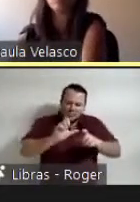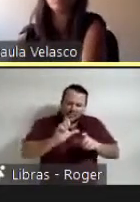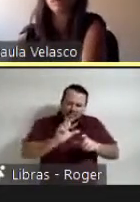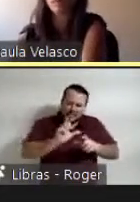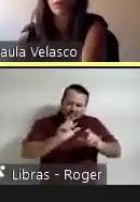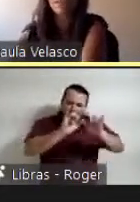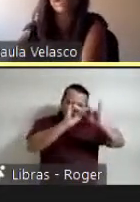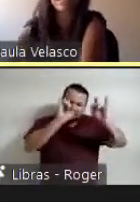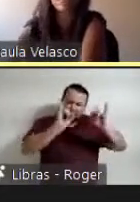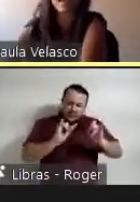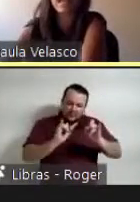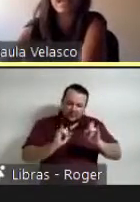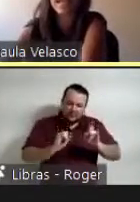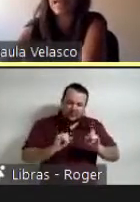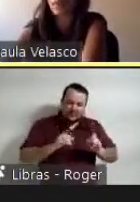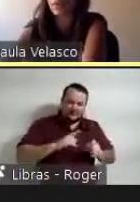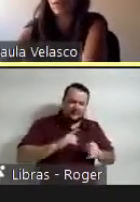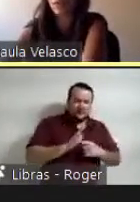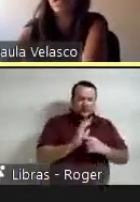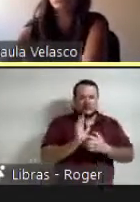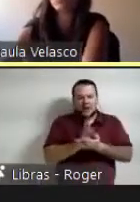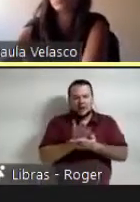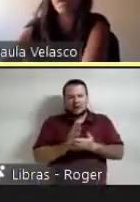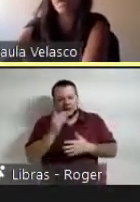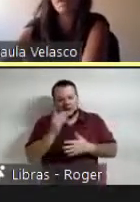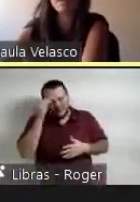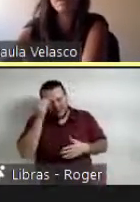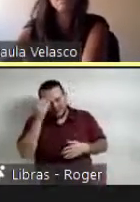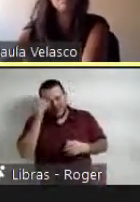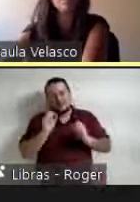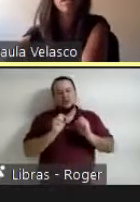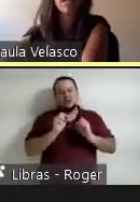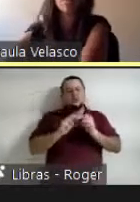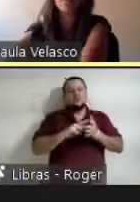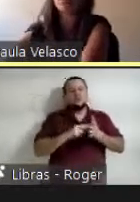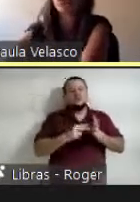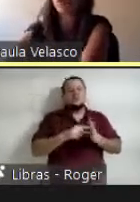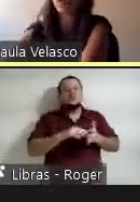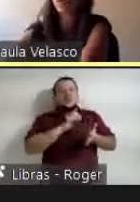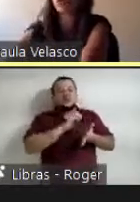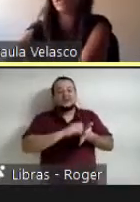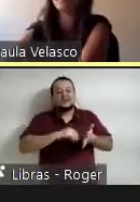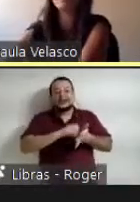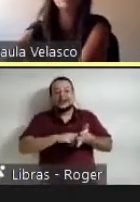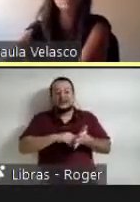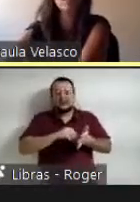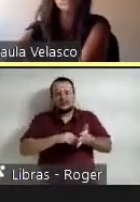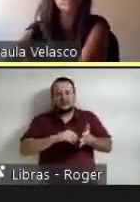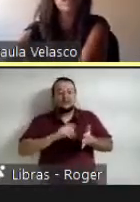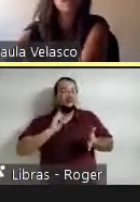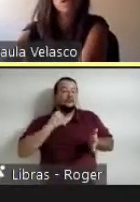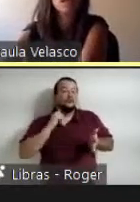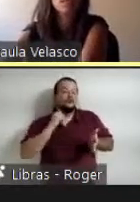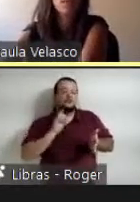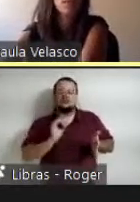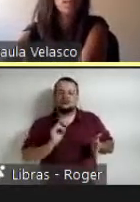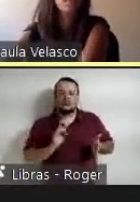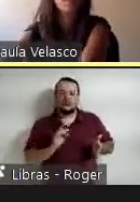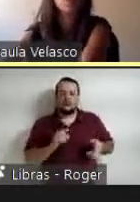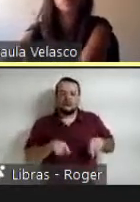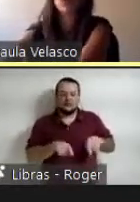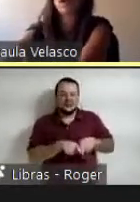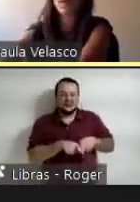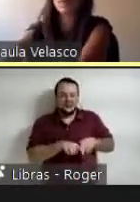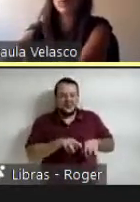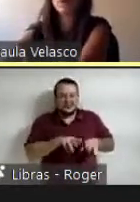con el fin de comprender lo que significaría la eliminación de la suciedad y varias capas de pintura industrial que este tenía después del